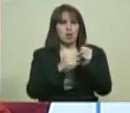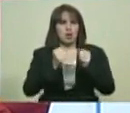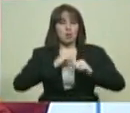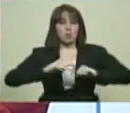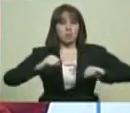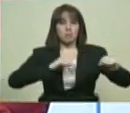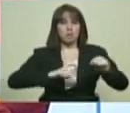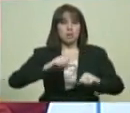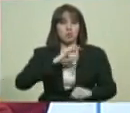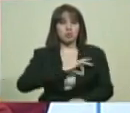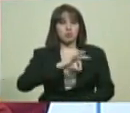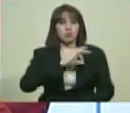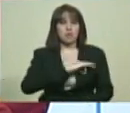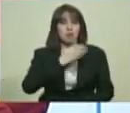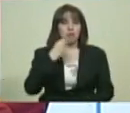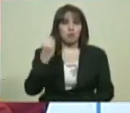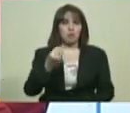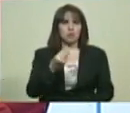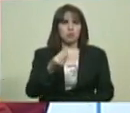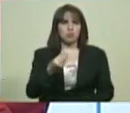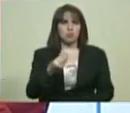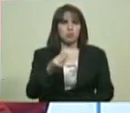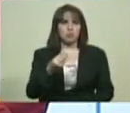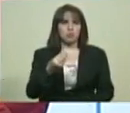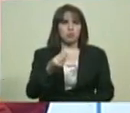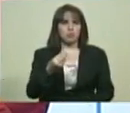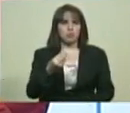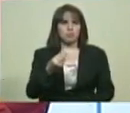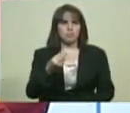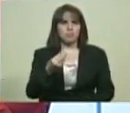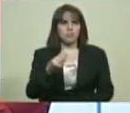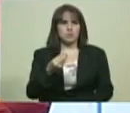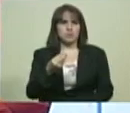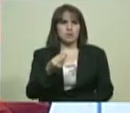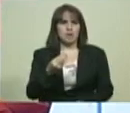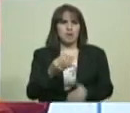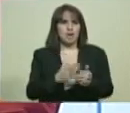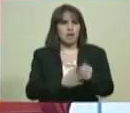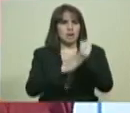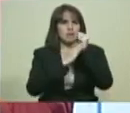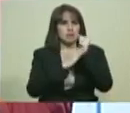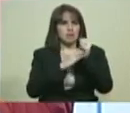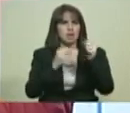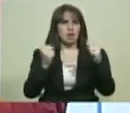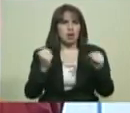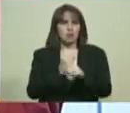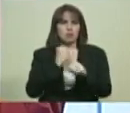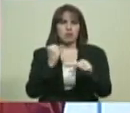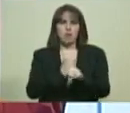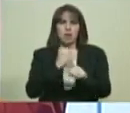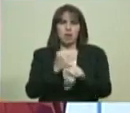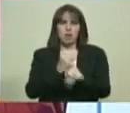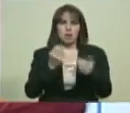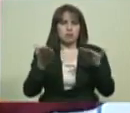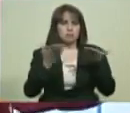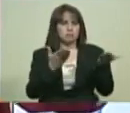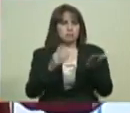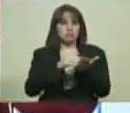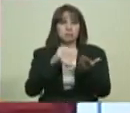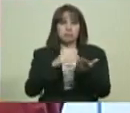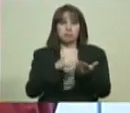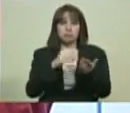juventud. Los líderes de los movimientos sociales de los trabajadores y la clase obrera. Y la